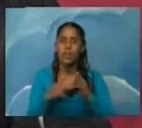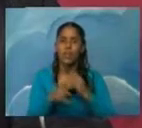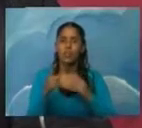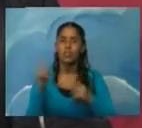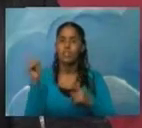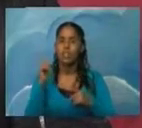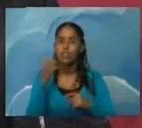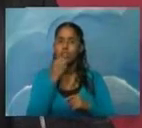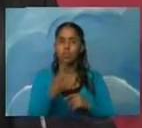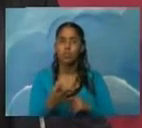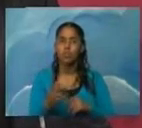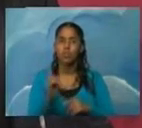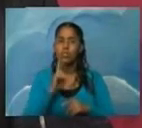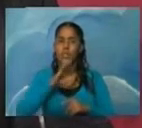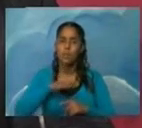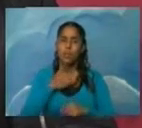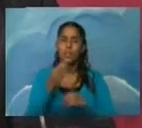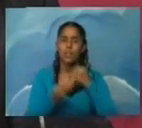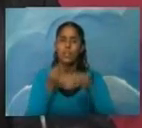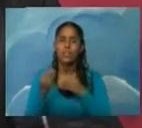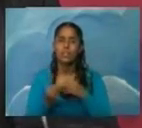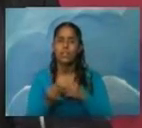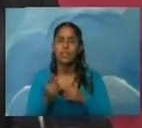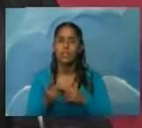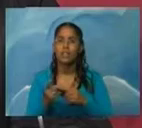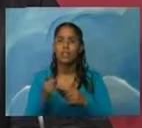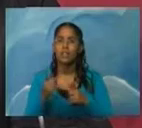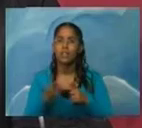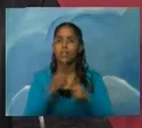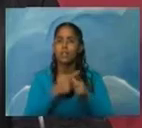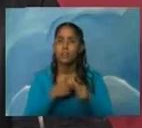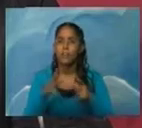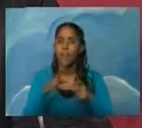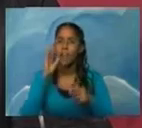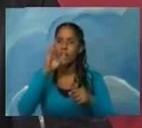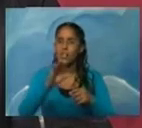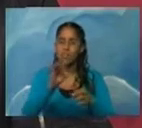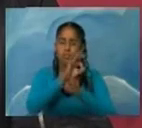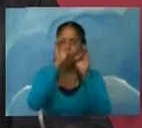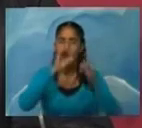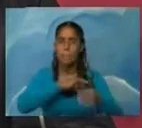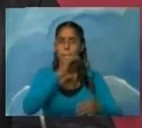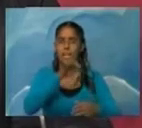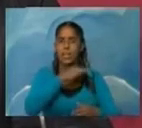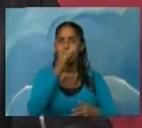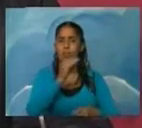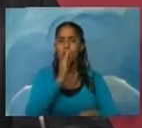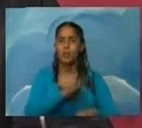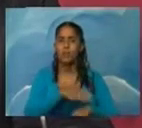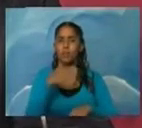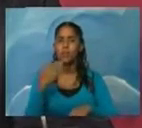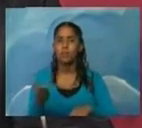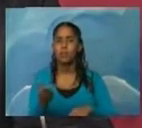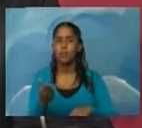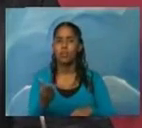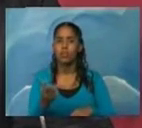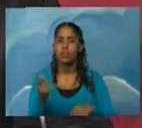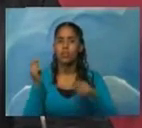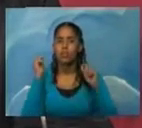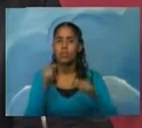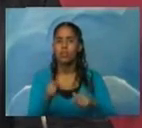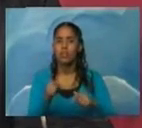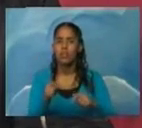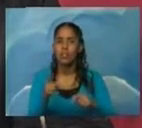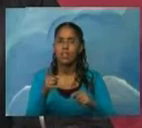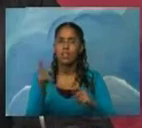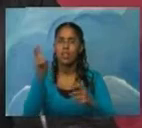convienen y no se pueden hacer. Entonces, esto lo traemos también al sentido espiritual, porque por allí el libro de